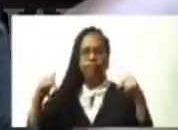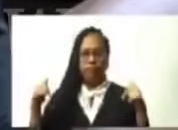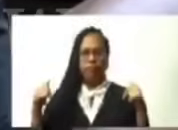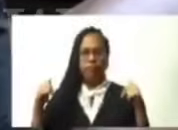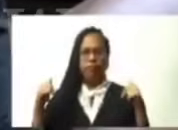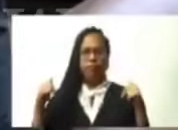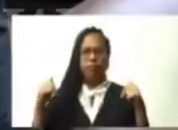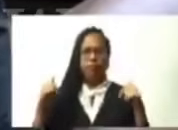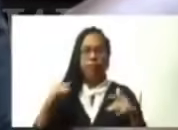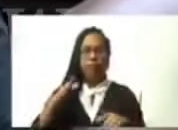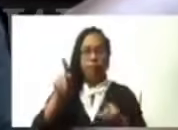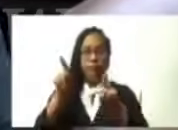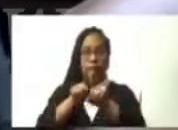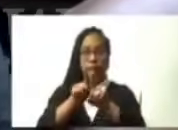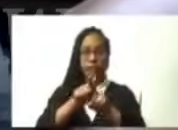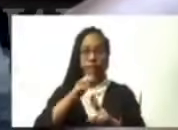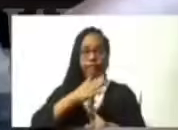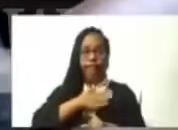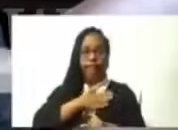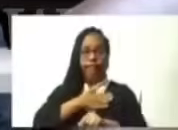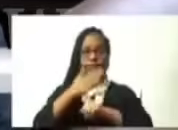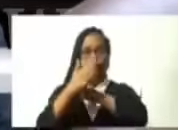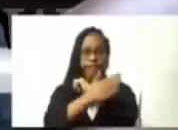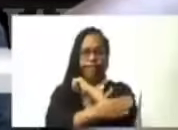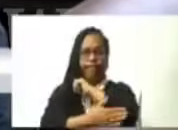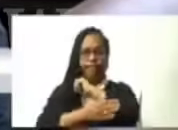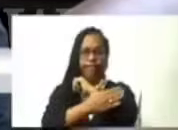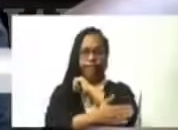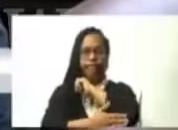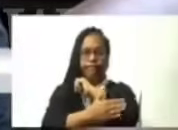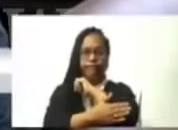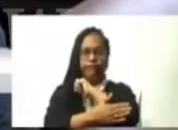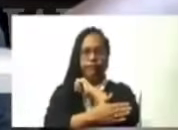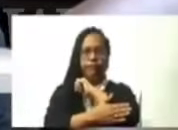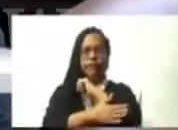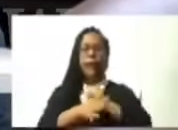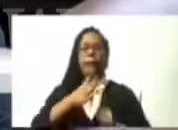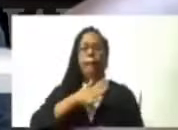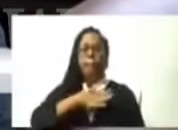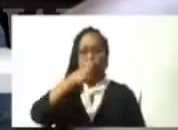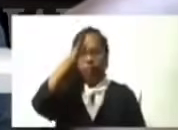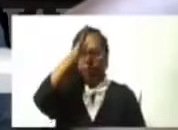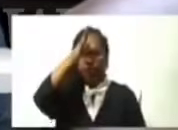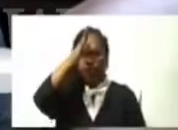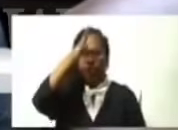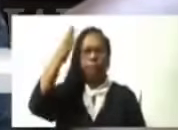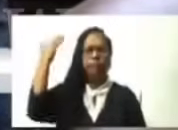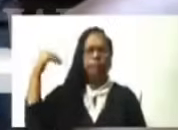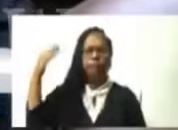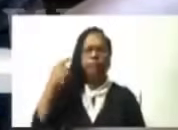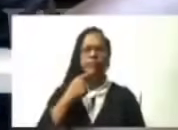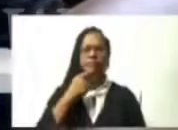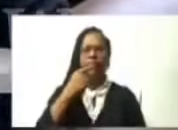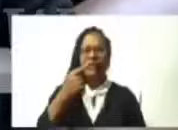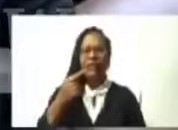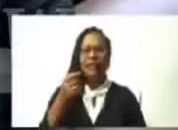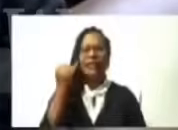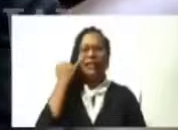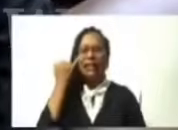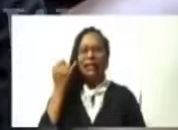papá que las disculpas sobran cuando el daño ya está hecho. En este